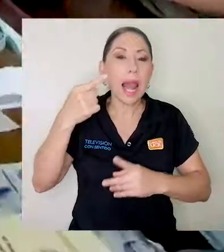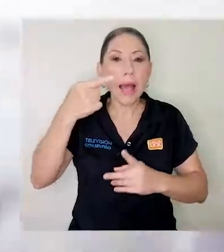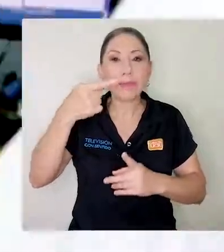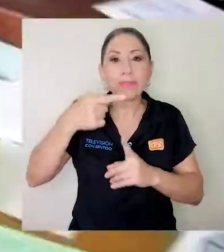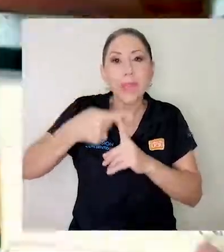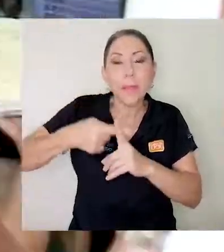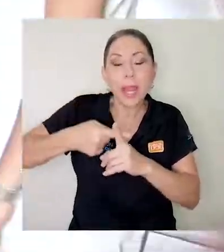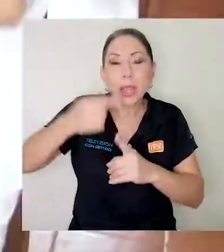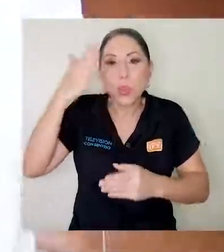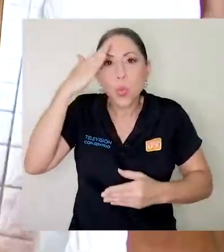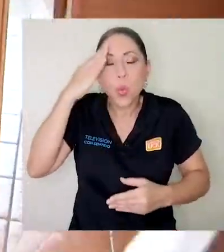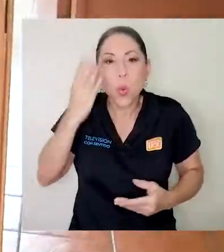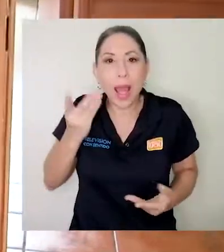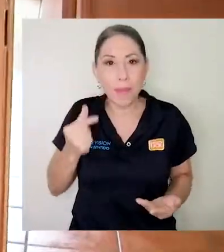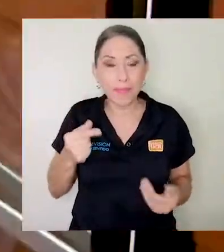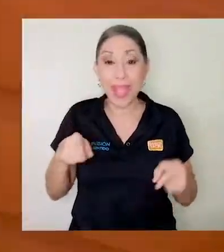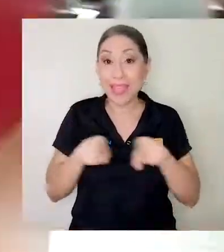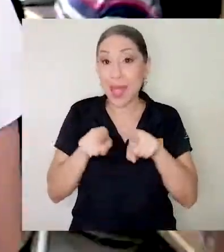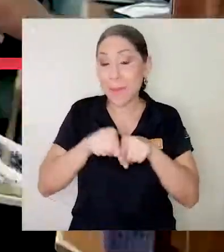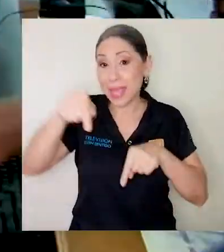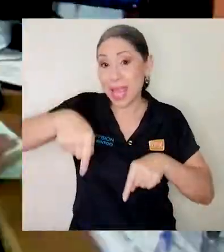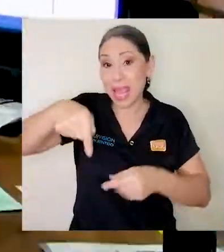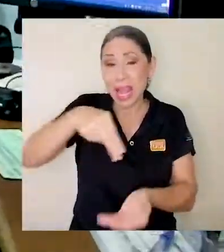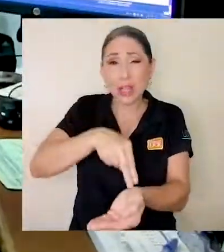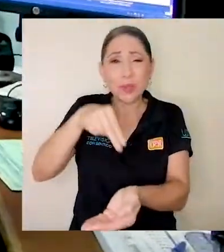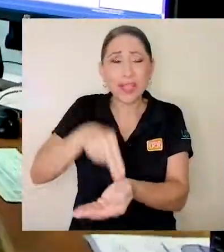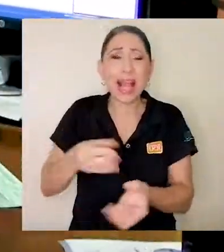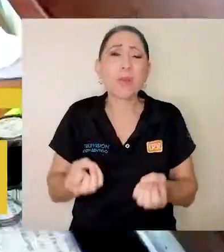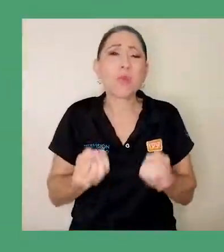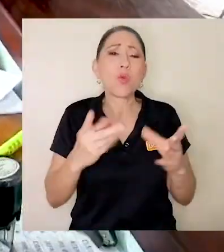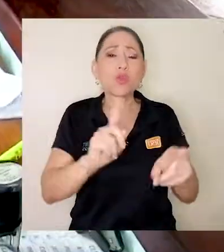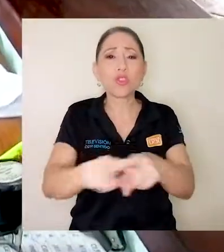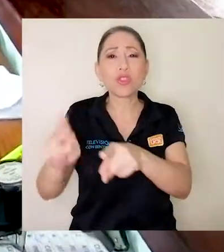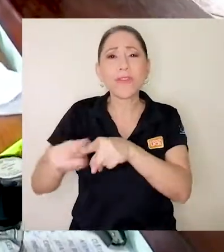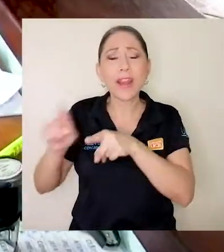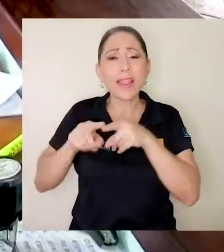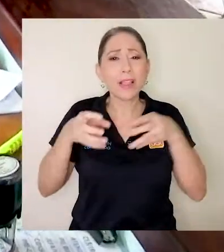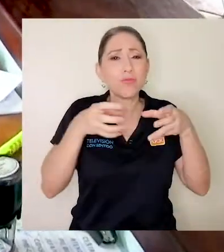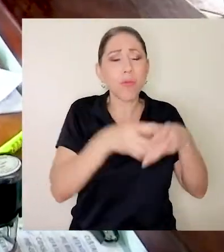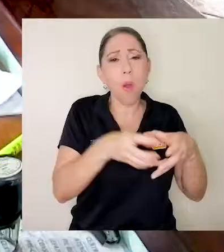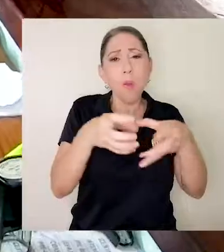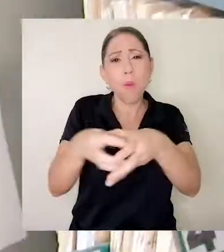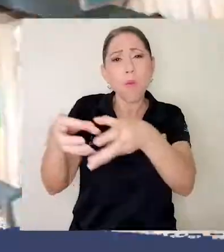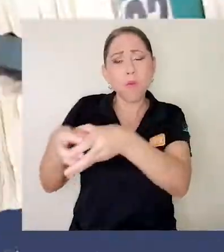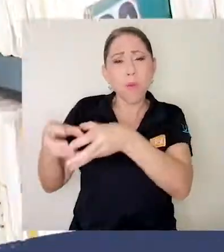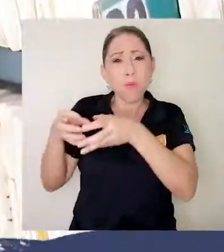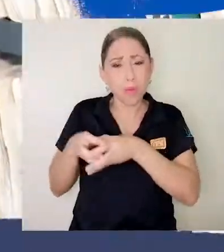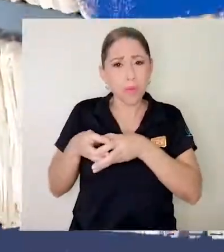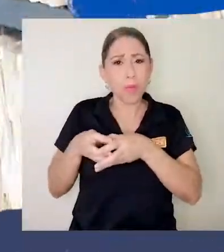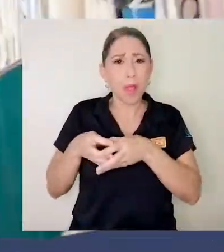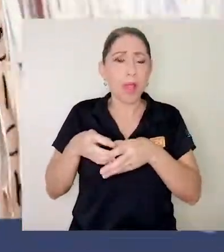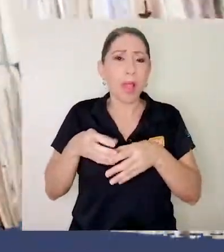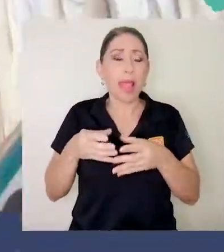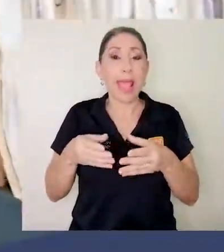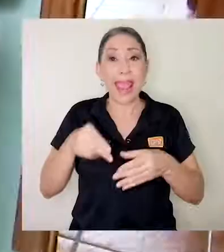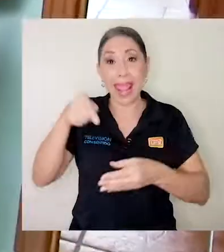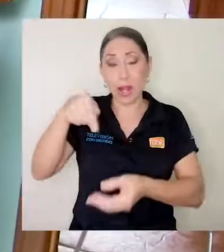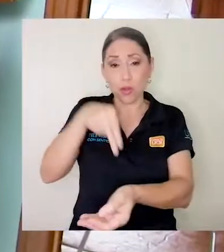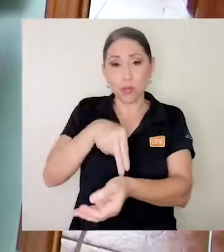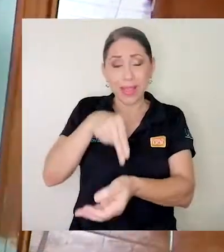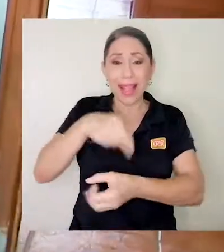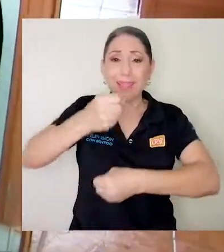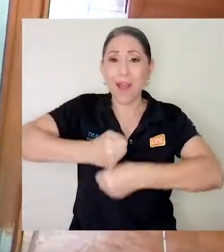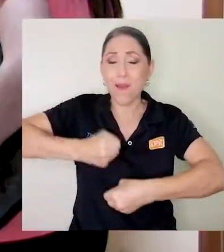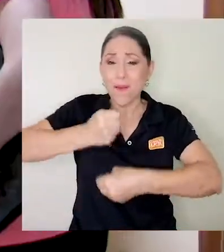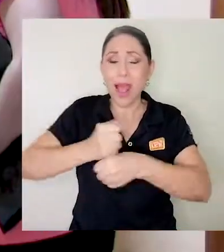el hospital tiene decenas de gremios diferentes. El hospital como tal